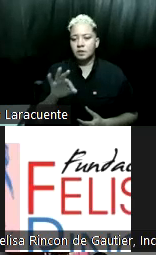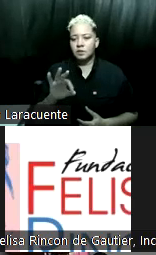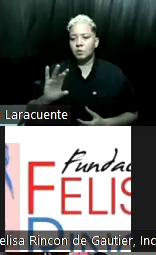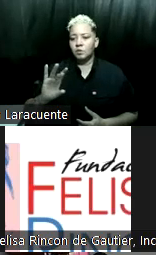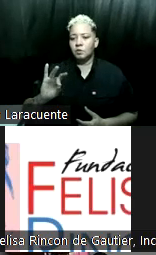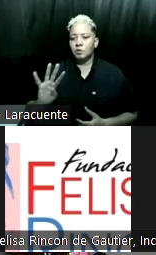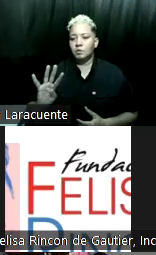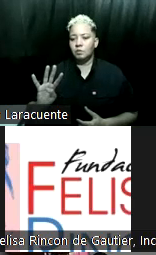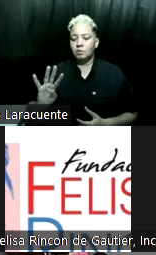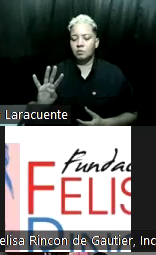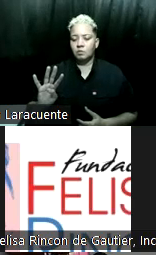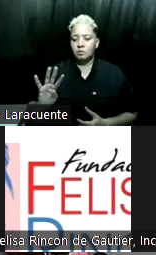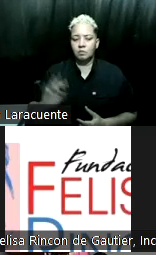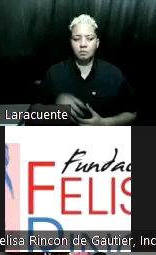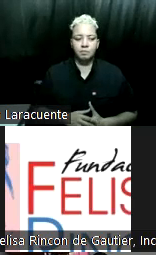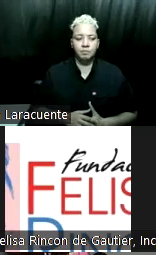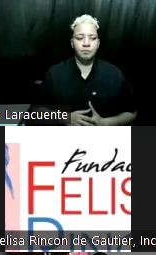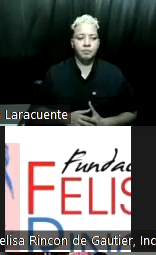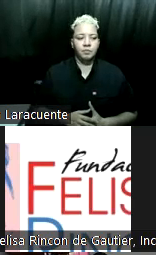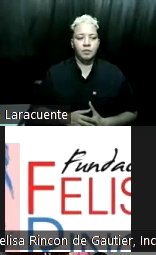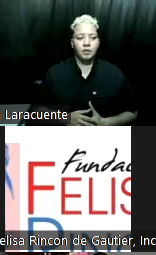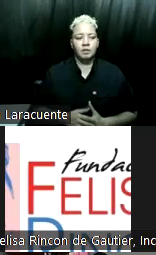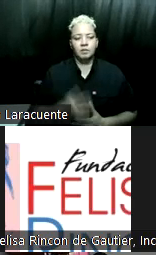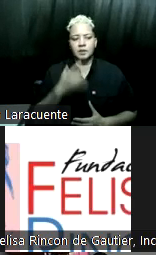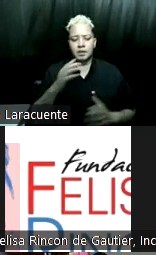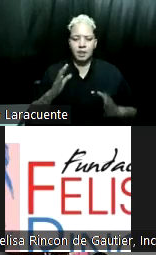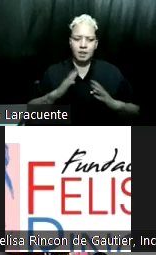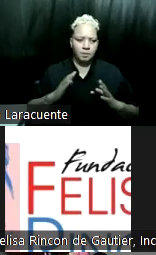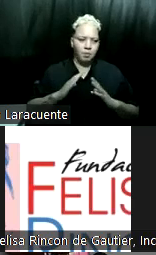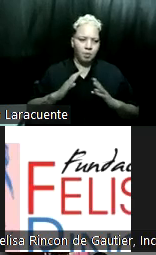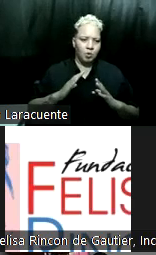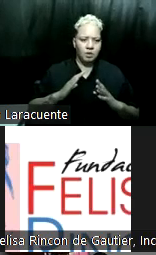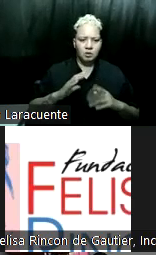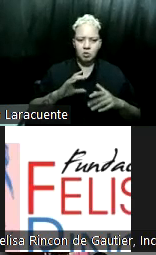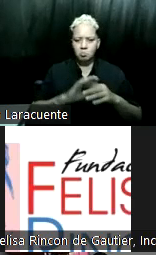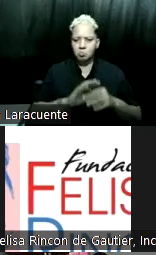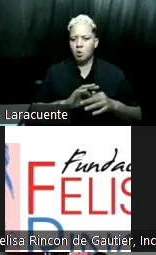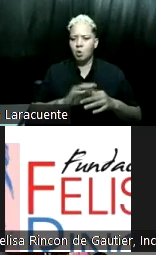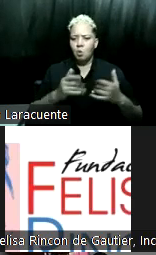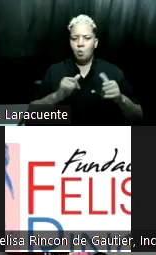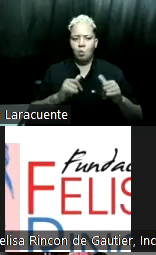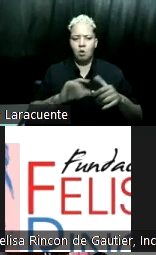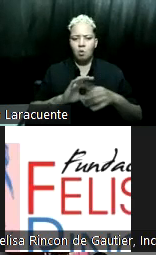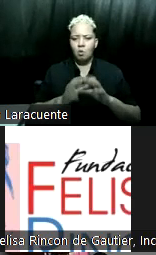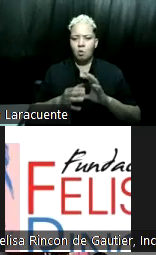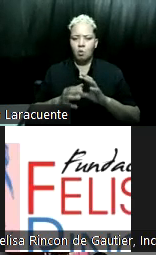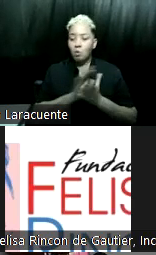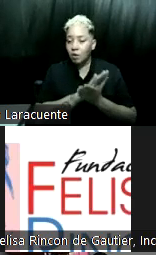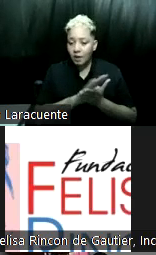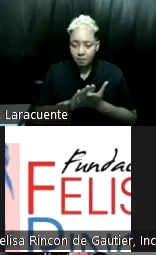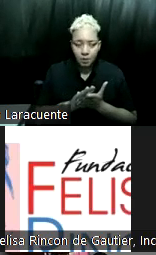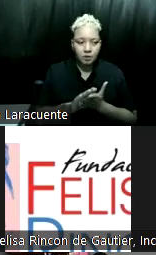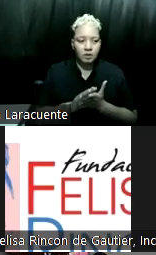1984. Orwell indica: el deporte serio no tiene que ver con el juego limpio, tiene que ver más bien